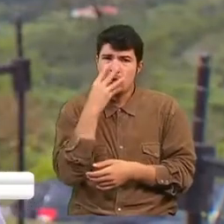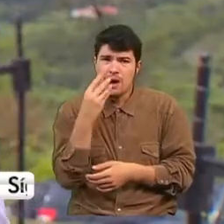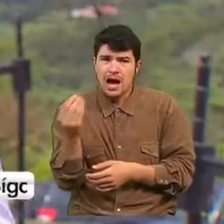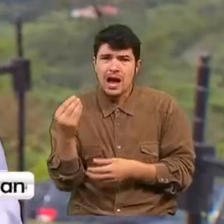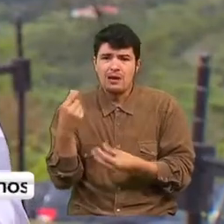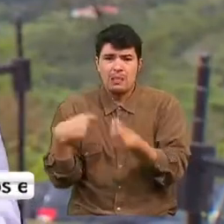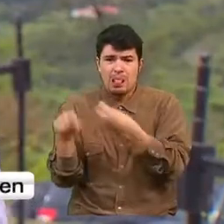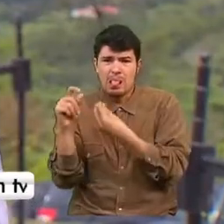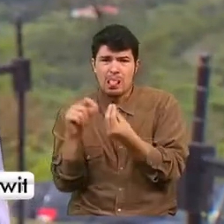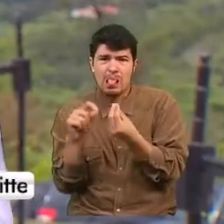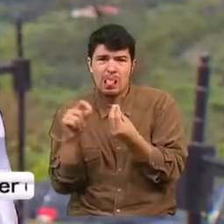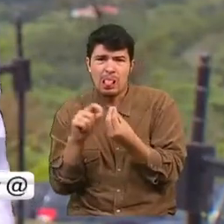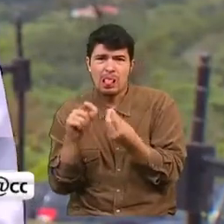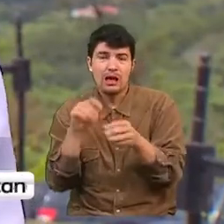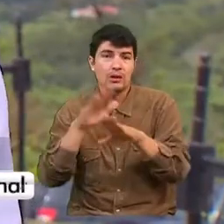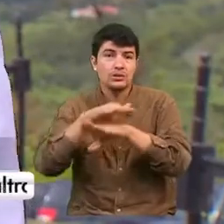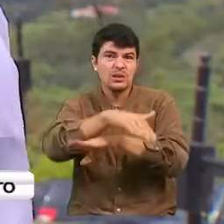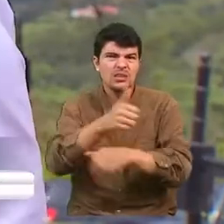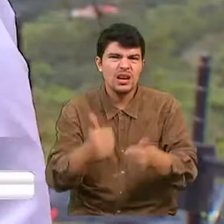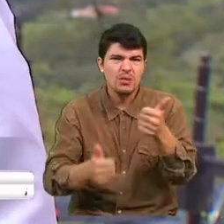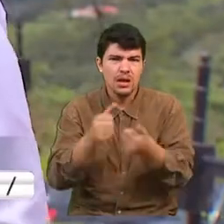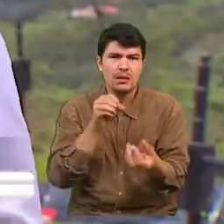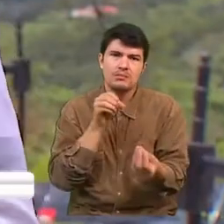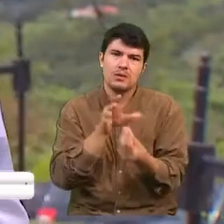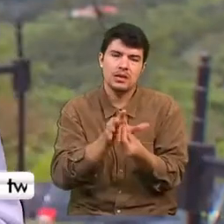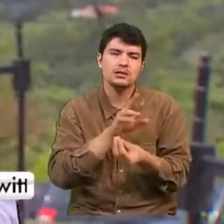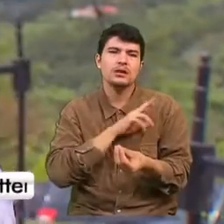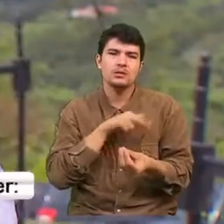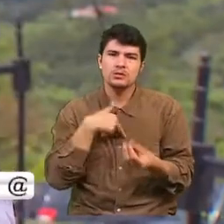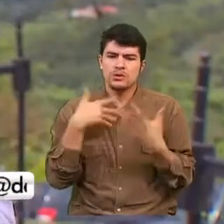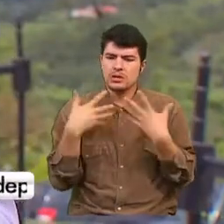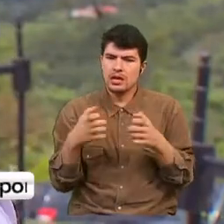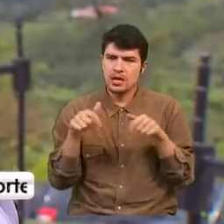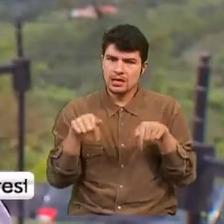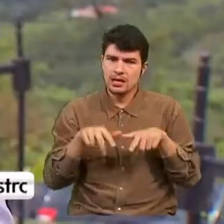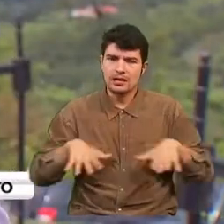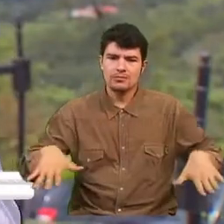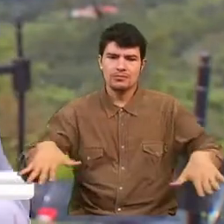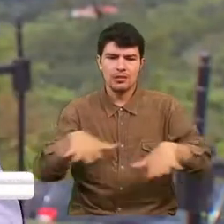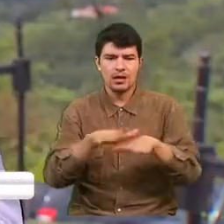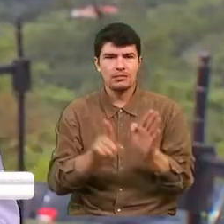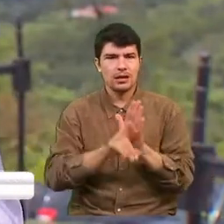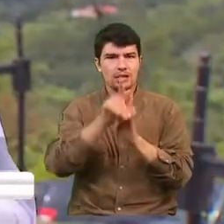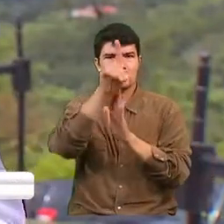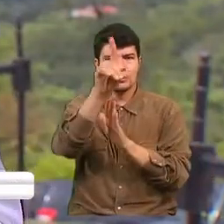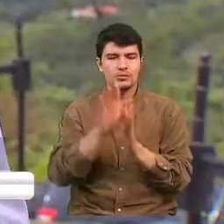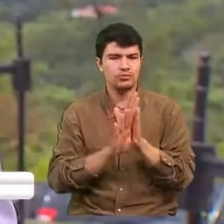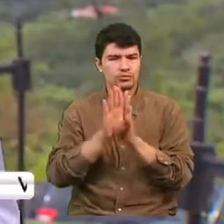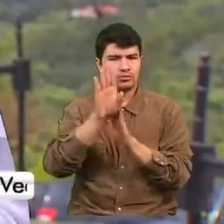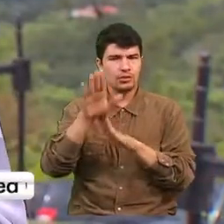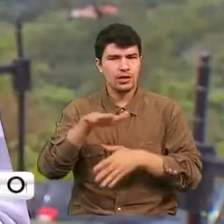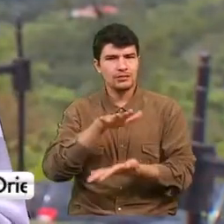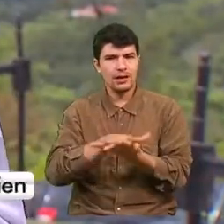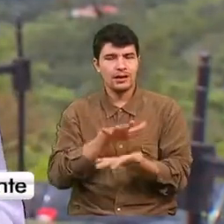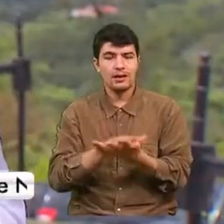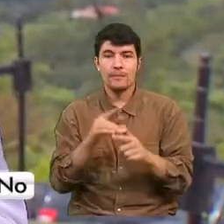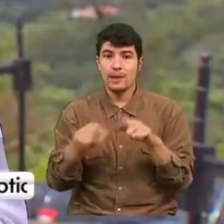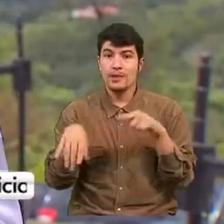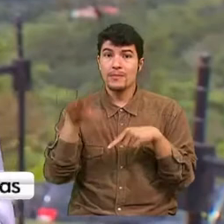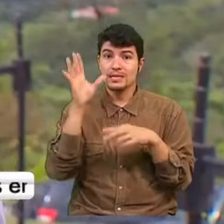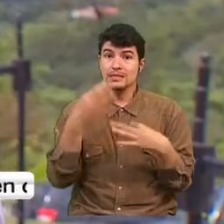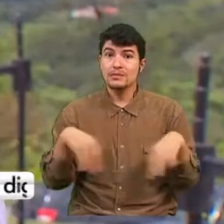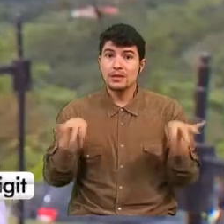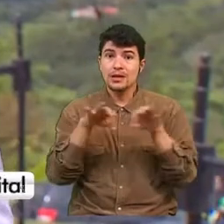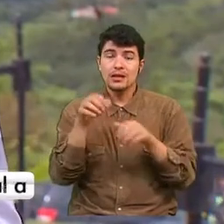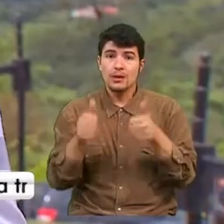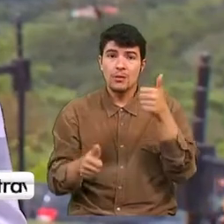y la ilegalidad lo que trae es violencia, y nosotros queremos tener un territorio en desarrollo, en progreso, en armonía, pero ante todo un